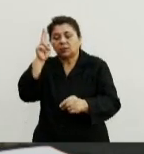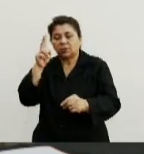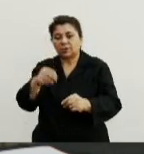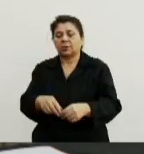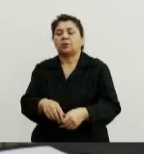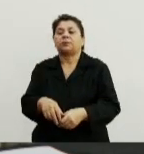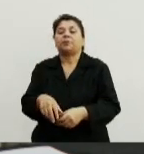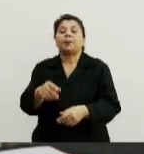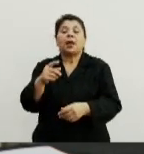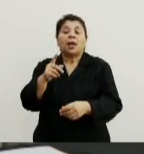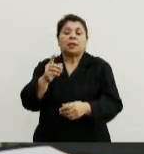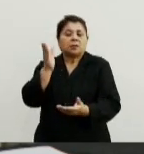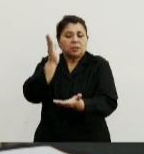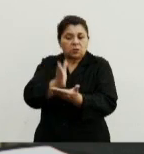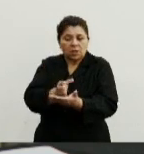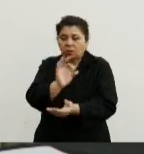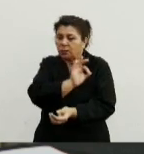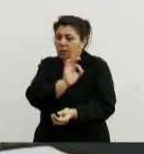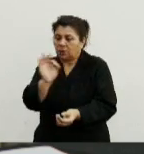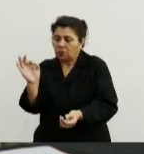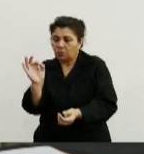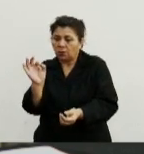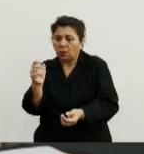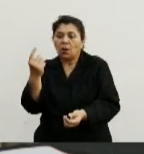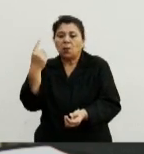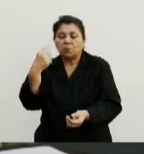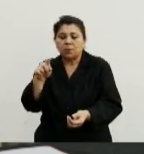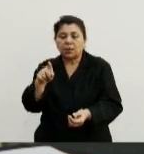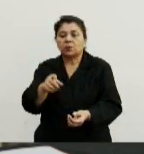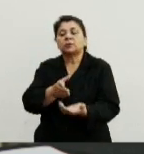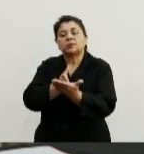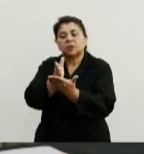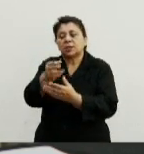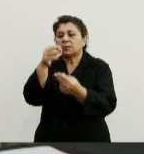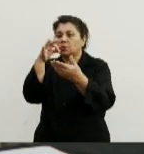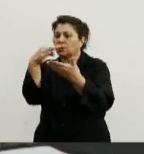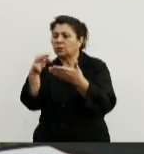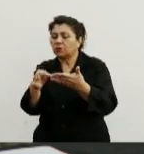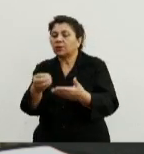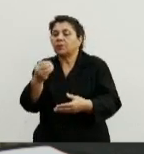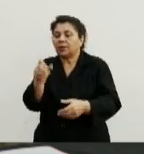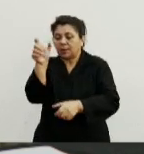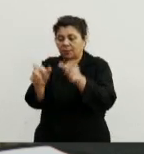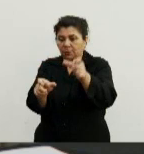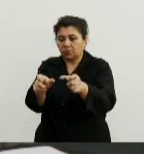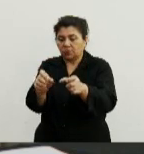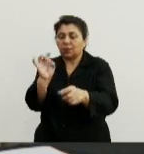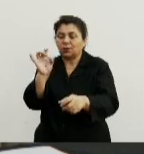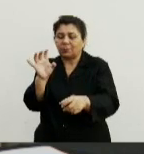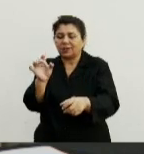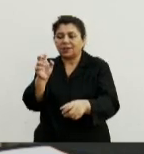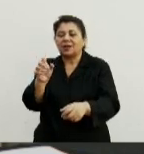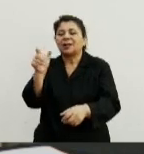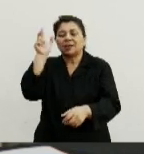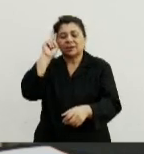sancionado ninguno pero sí se está tomando las previsiones para que solamente las personas que estén autorizadas hagan uso